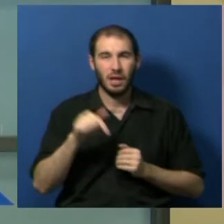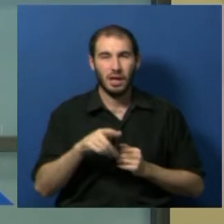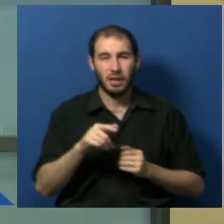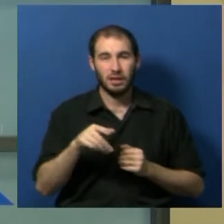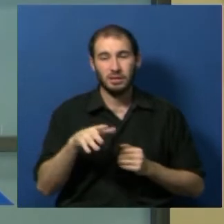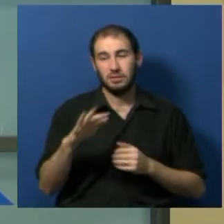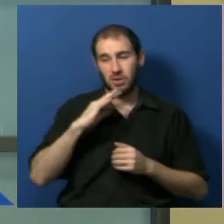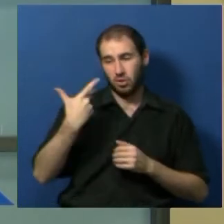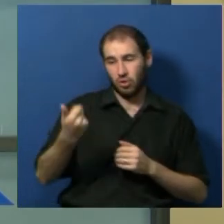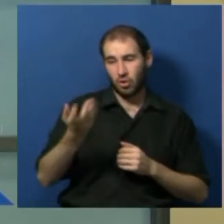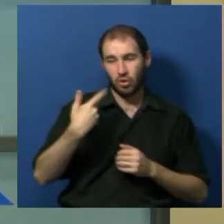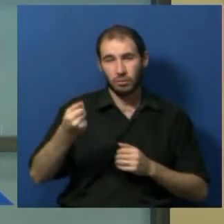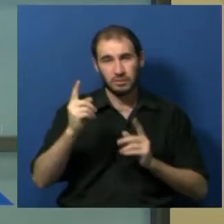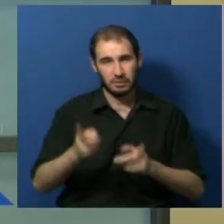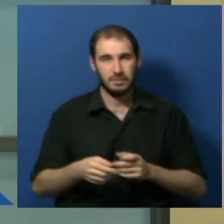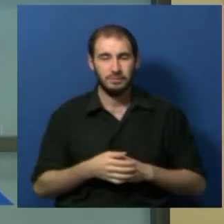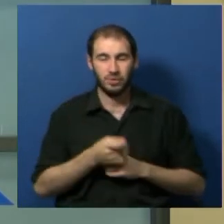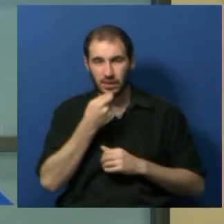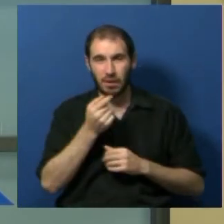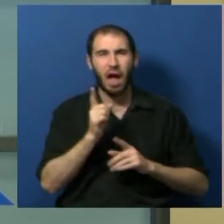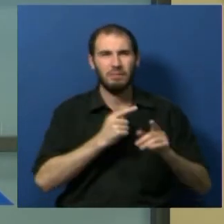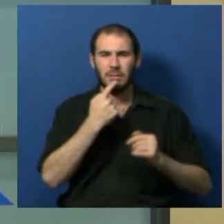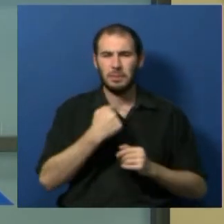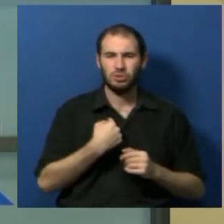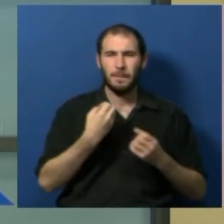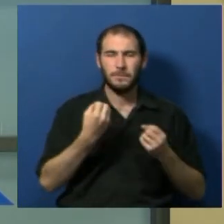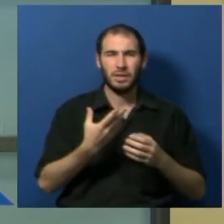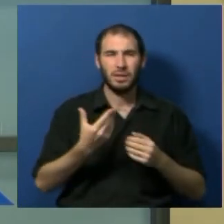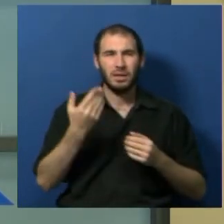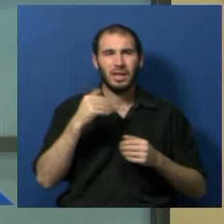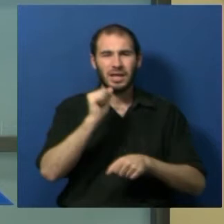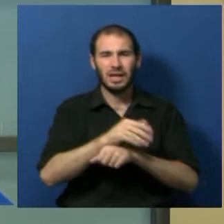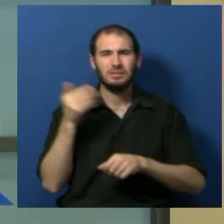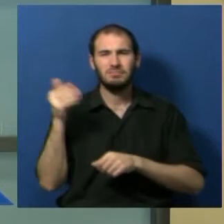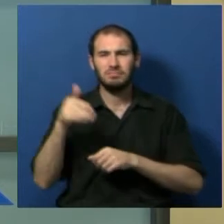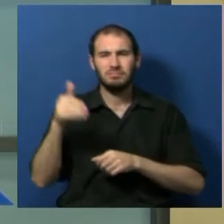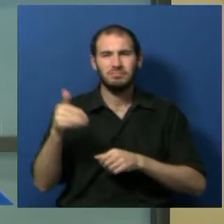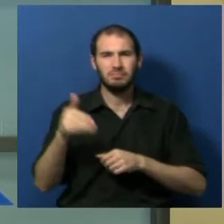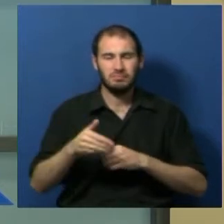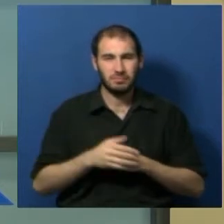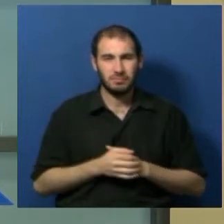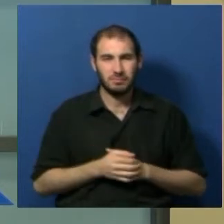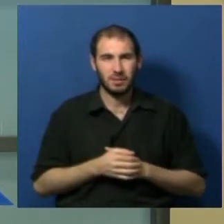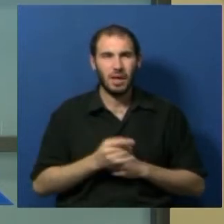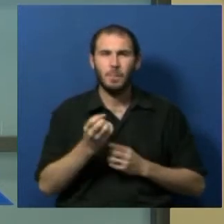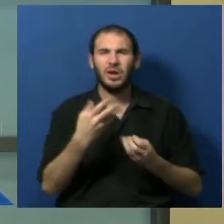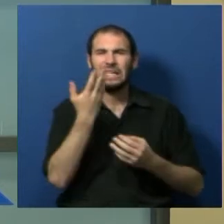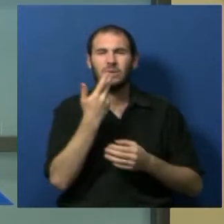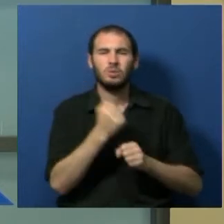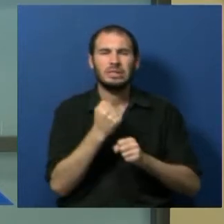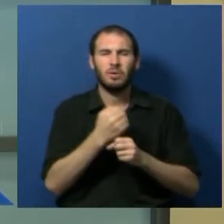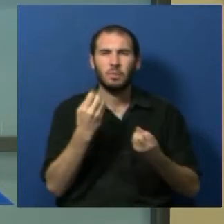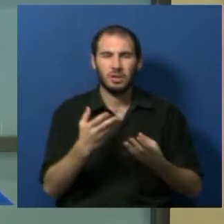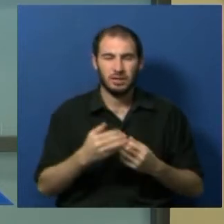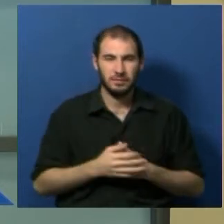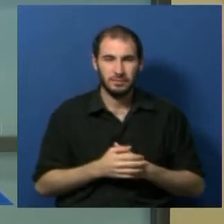en víctima de una situación. A mí a veces me preguntan por qué hace tanto que voy a las cárceles y por qué me gusta este trabajo, por qué lo